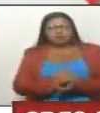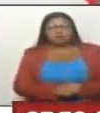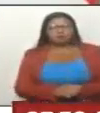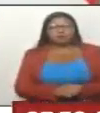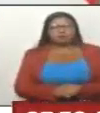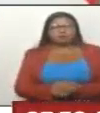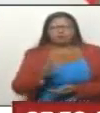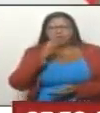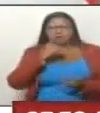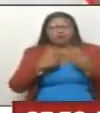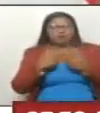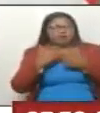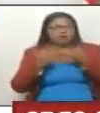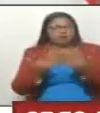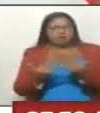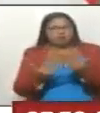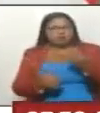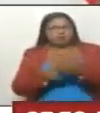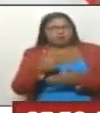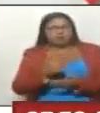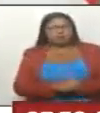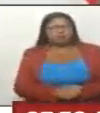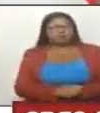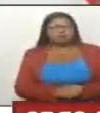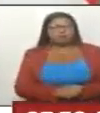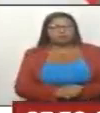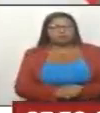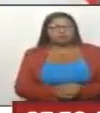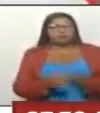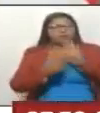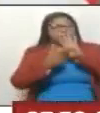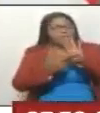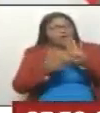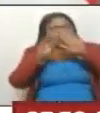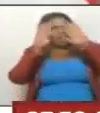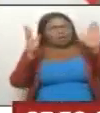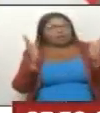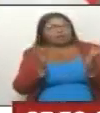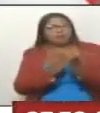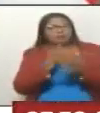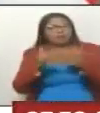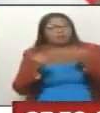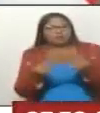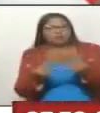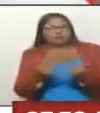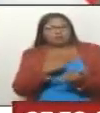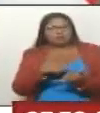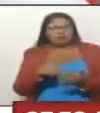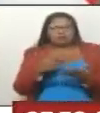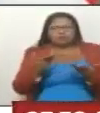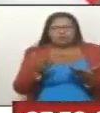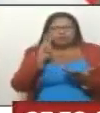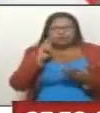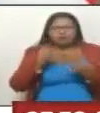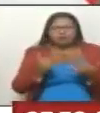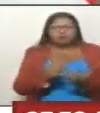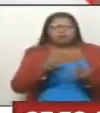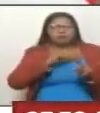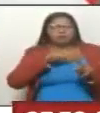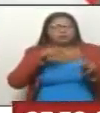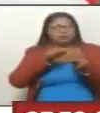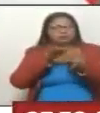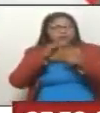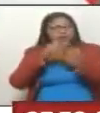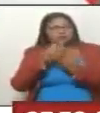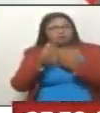preocupan los demás, sino que interpretan al mundo a través de su ombligo y no a través de las situaciones que